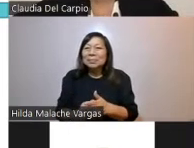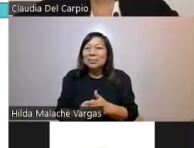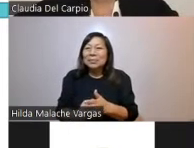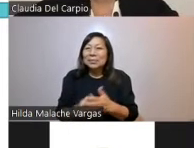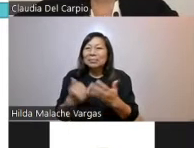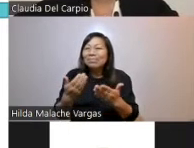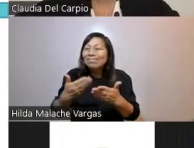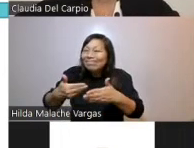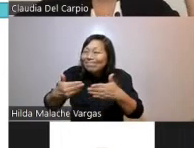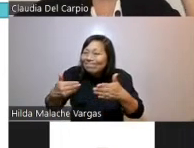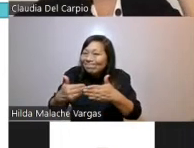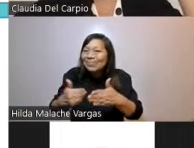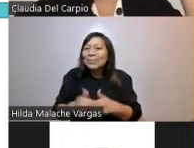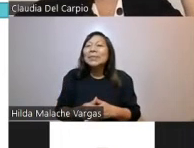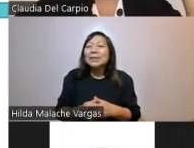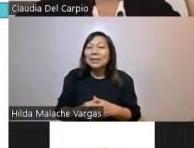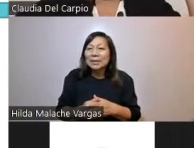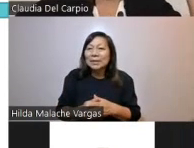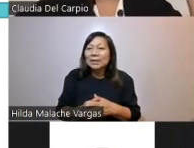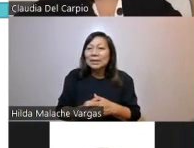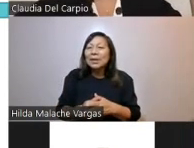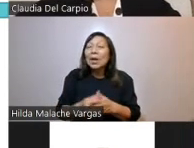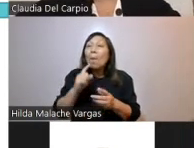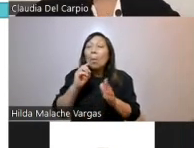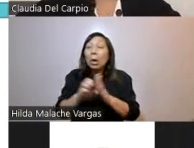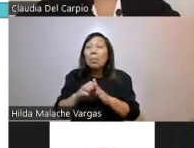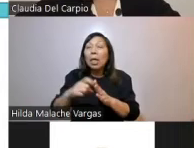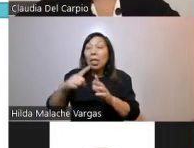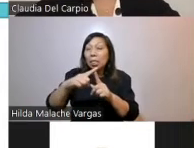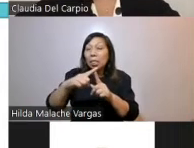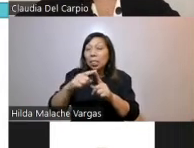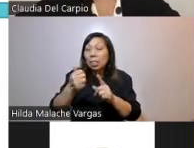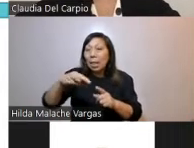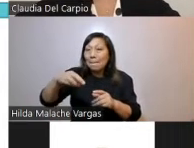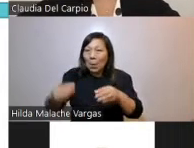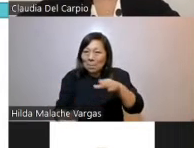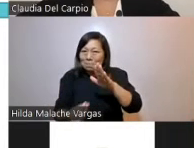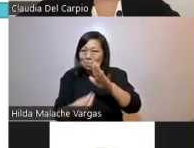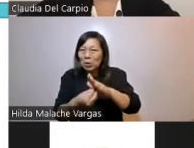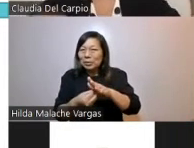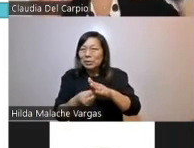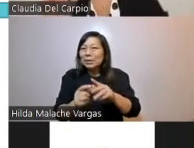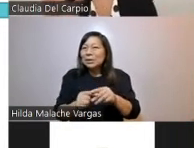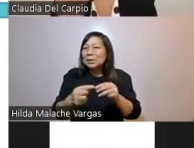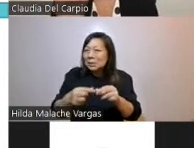estas siguen flotando en el mar. El tampón también tiene químicos,